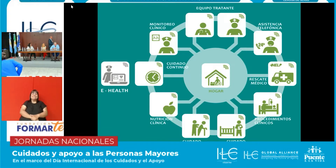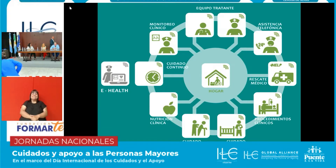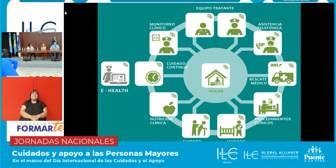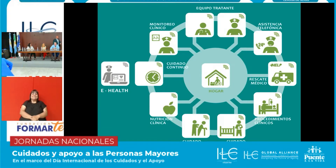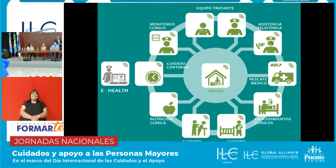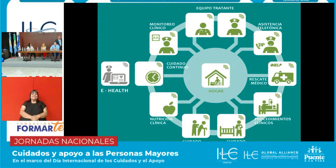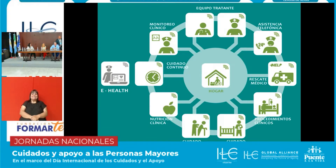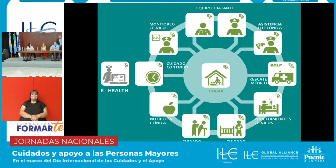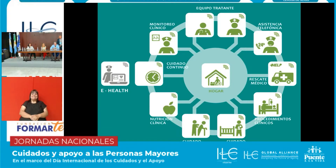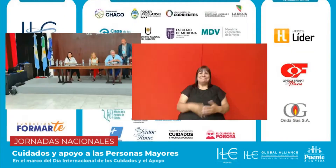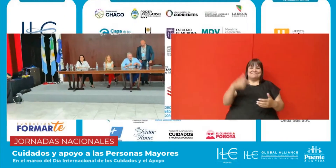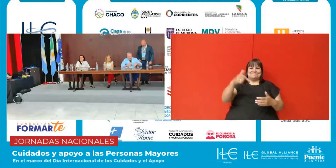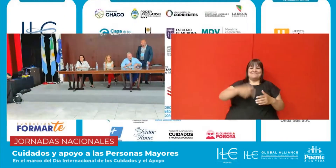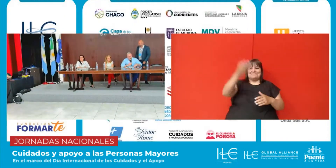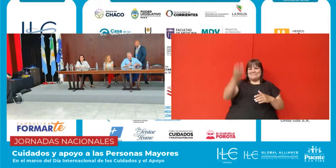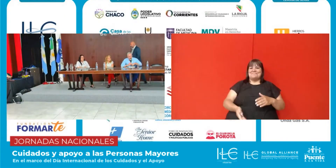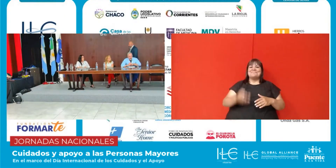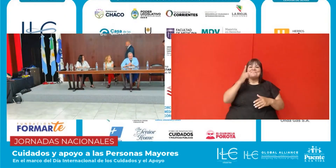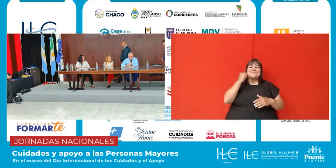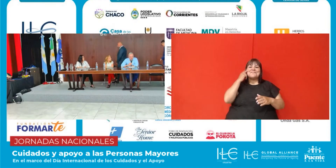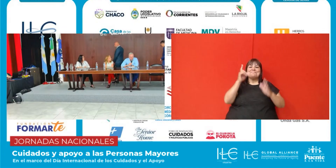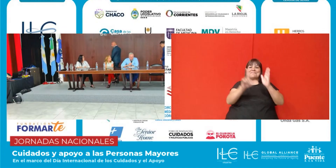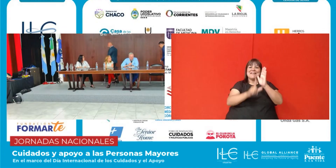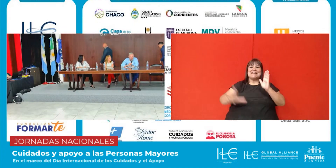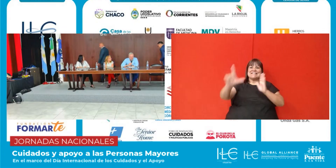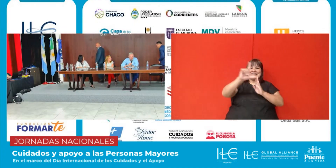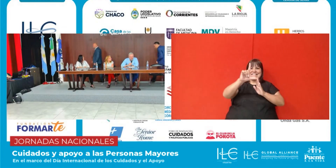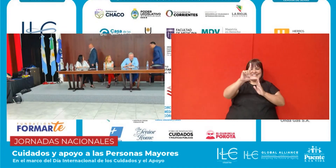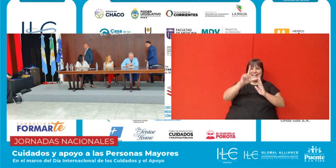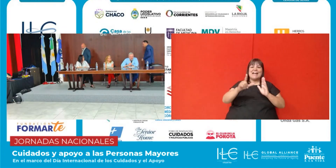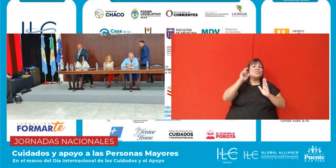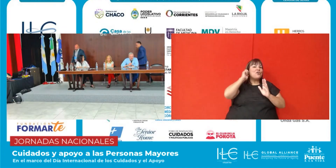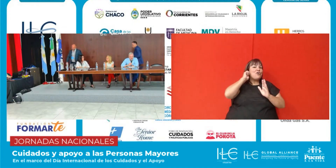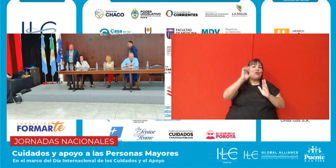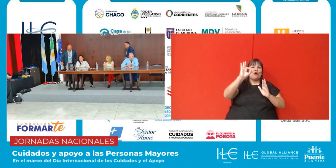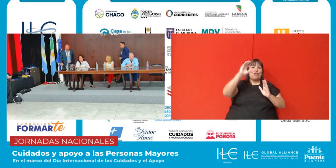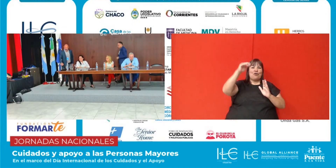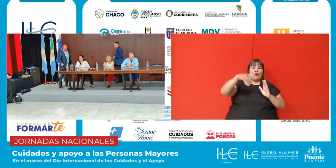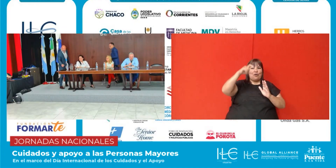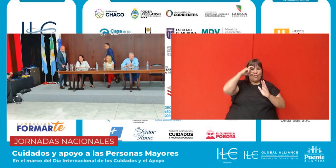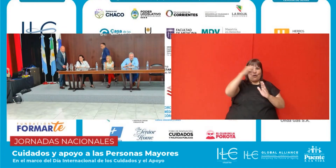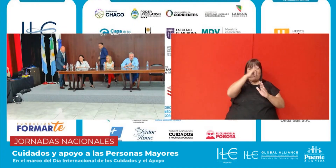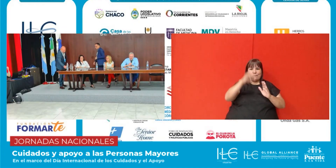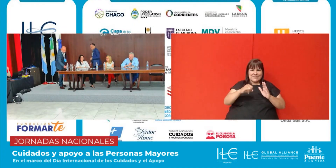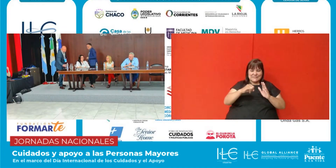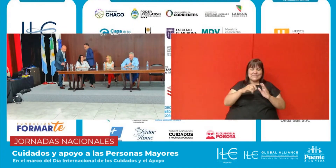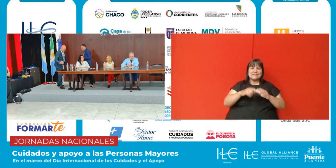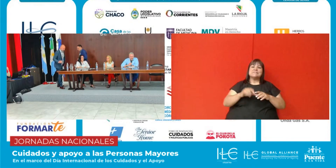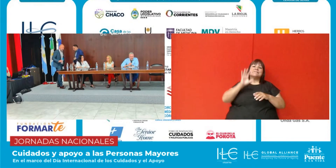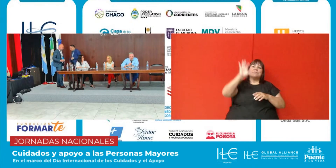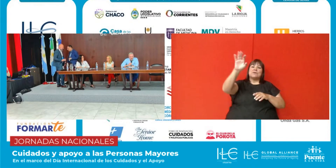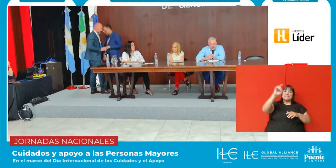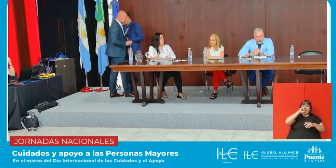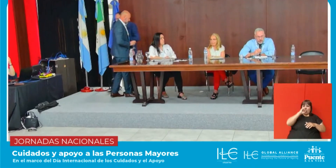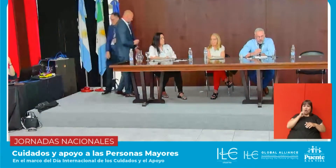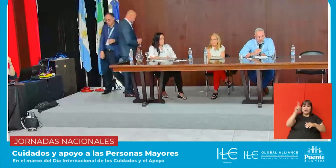Bueno, a continuación el licenciado Fernando Gómez de Corrientes, él es licenciado en enfermería y ha hecho un doctorado en ciencias de la salud.